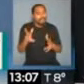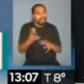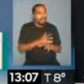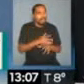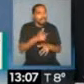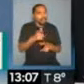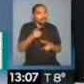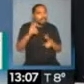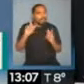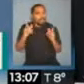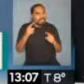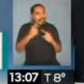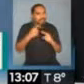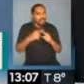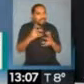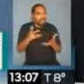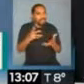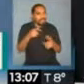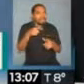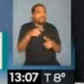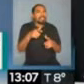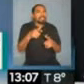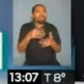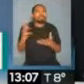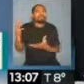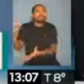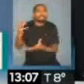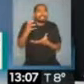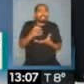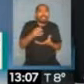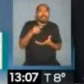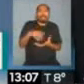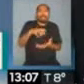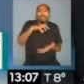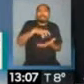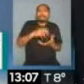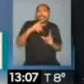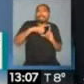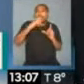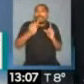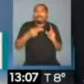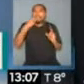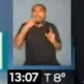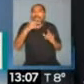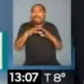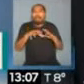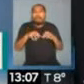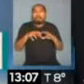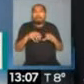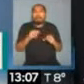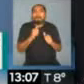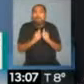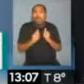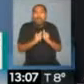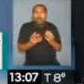Porque eso, con esos recursos, ¿qué hacen los productores tabacaleros? No solamente están